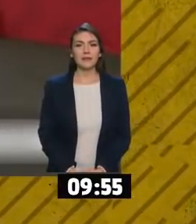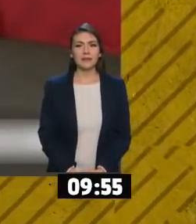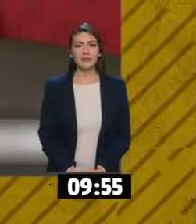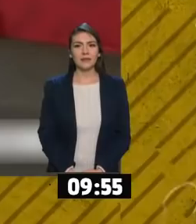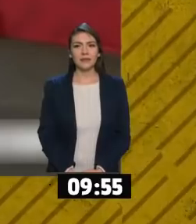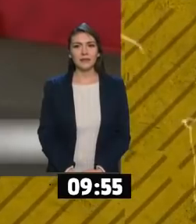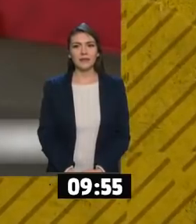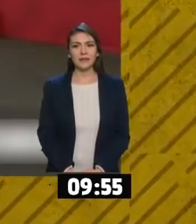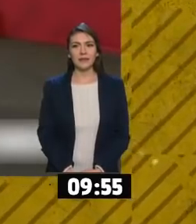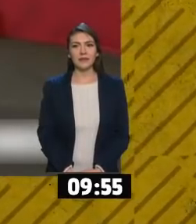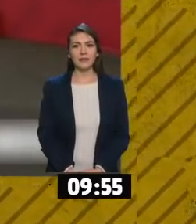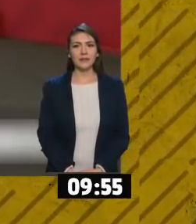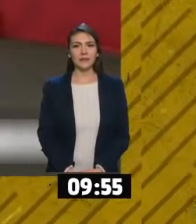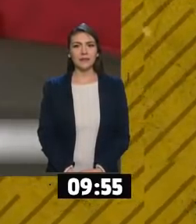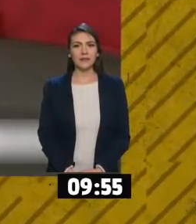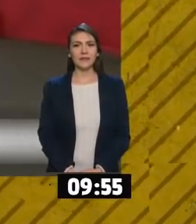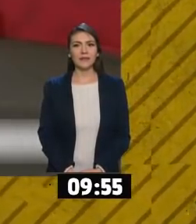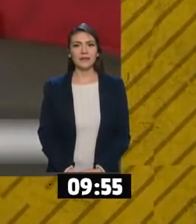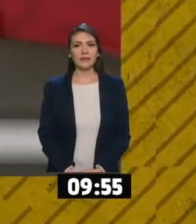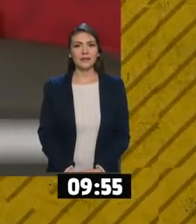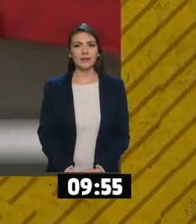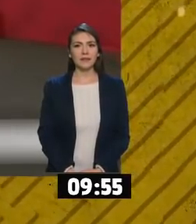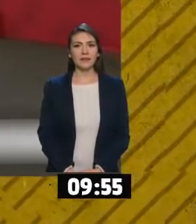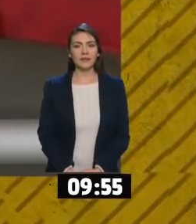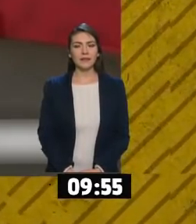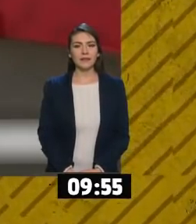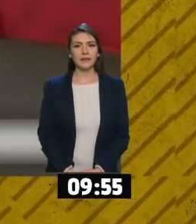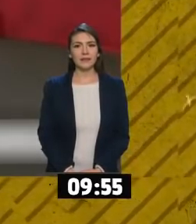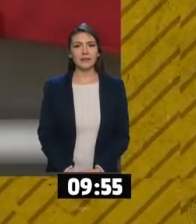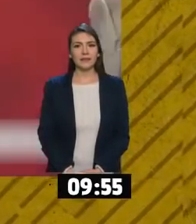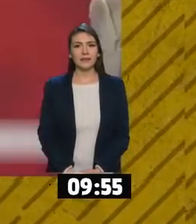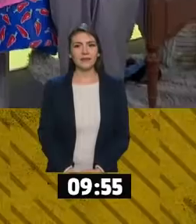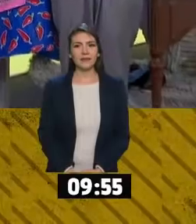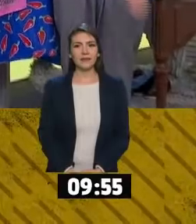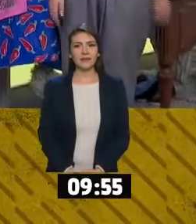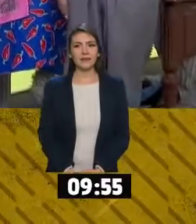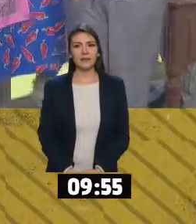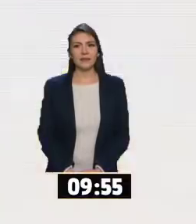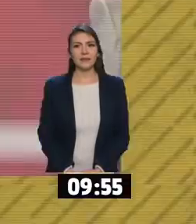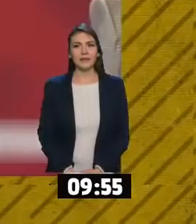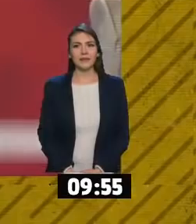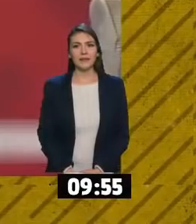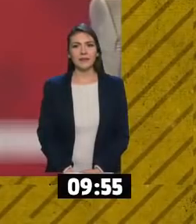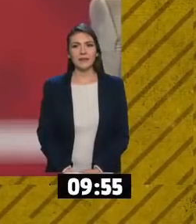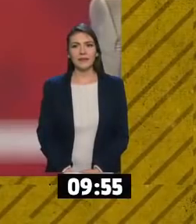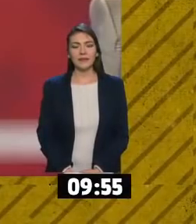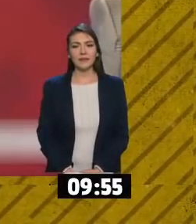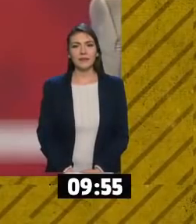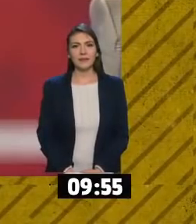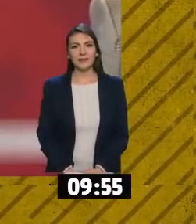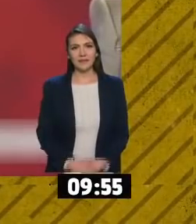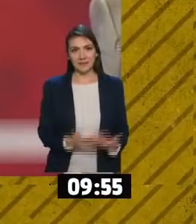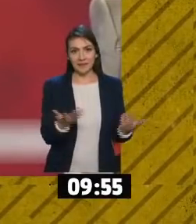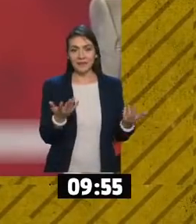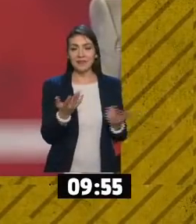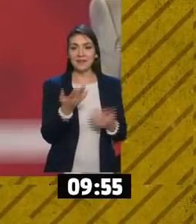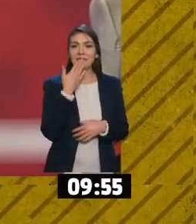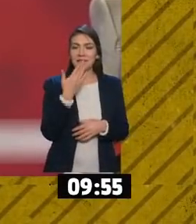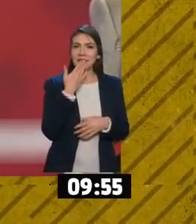bonitos se las cantamos así, despierta mi bien, despierta, mira que ya amaneció. ¡Pum! Ahí está. Muy bien.